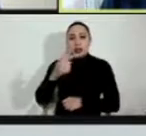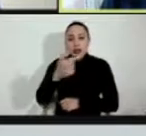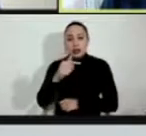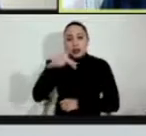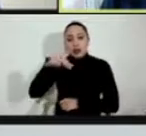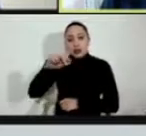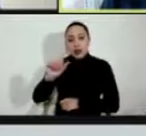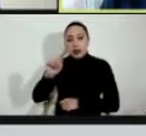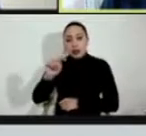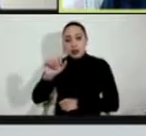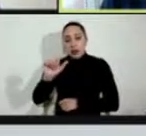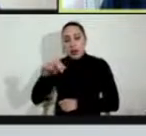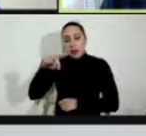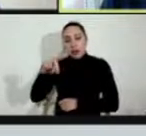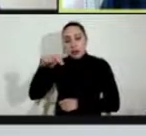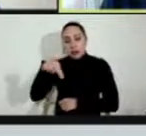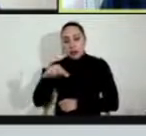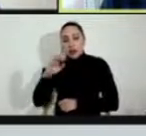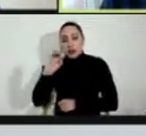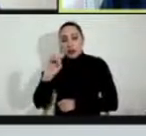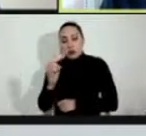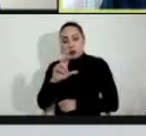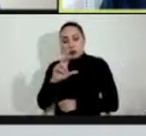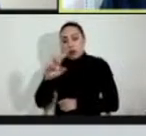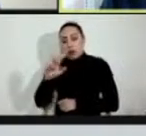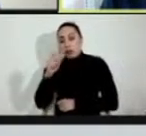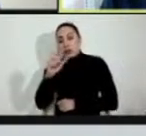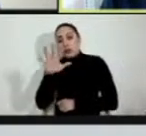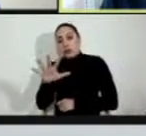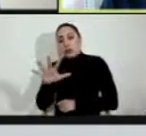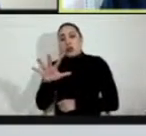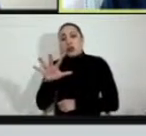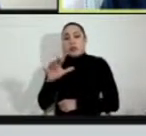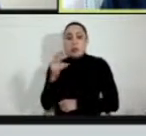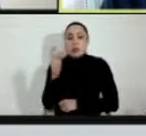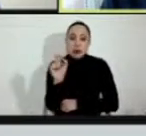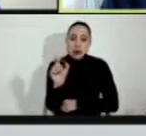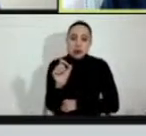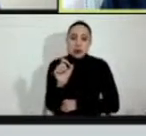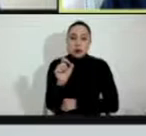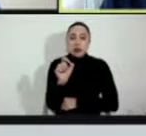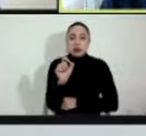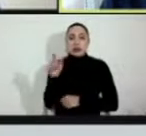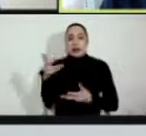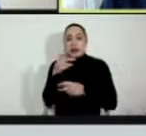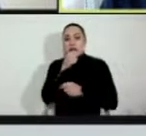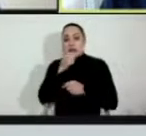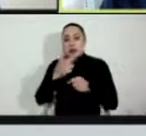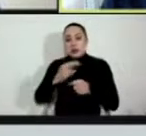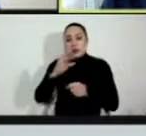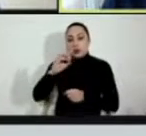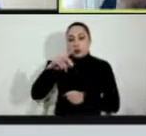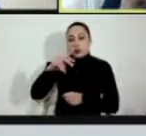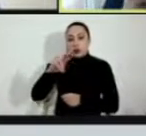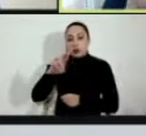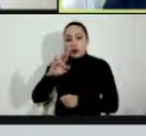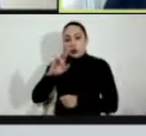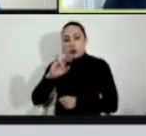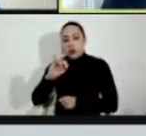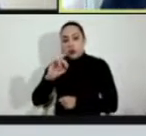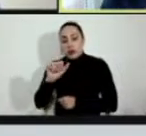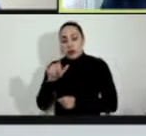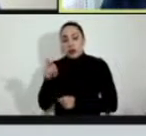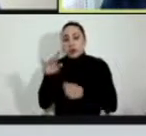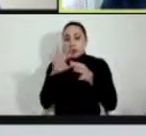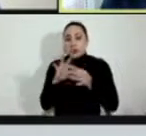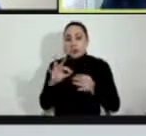SCGDNATDN 805-2020 de la Secretaría de la Contraloría de la Ciudad de México, en donde se menciona que dos de los servidores